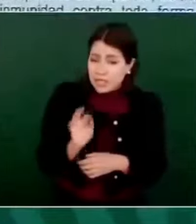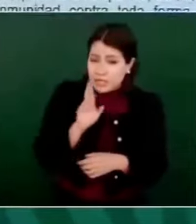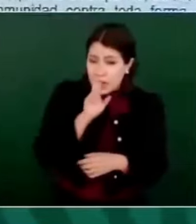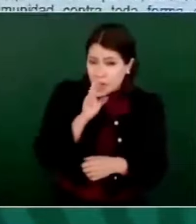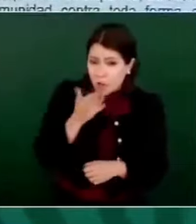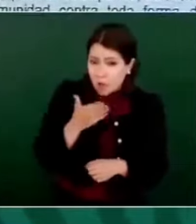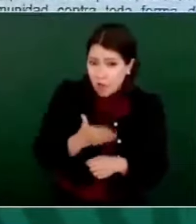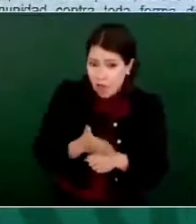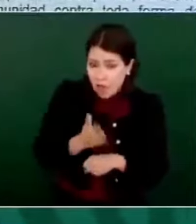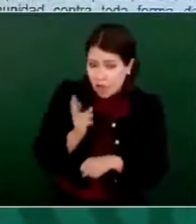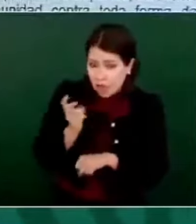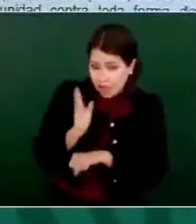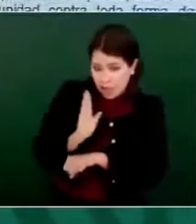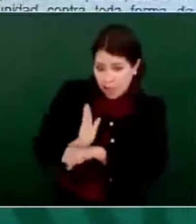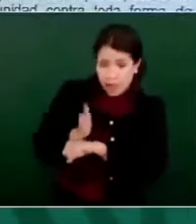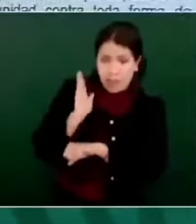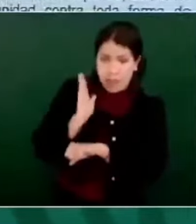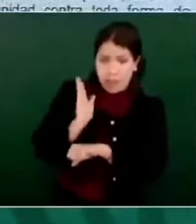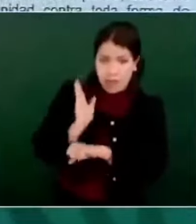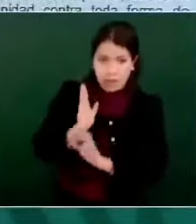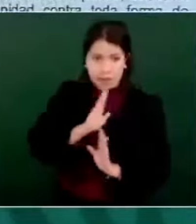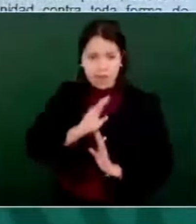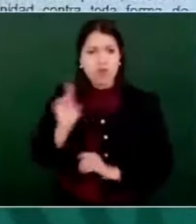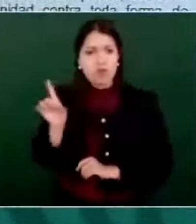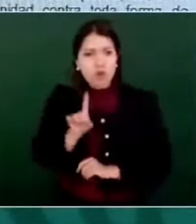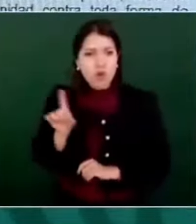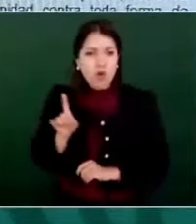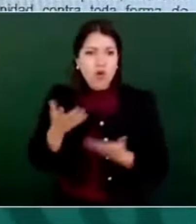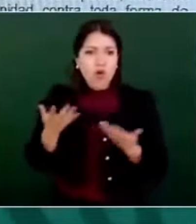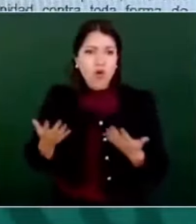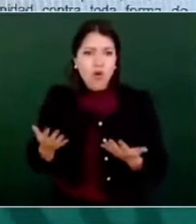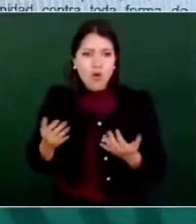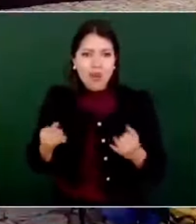responsables del ejército sino ir en contra de la institución